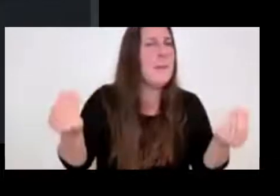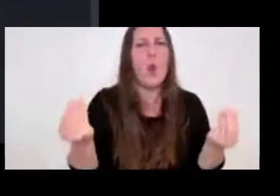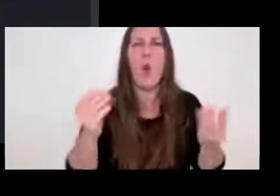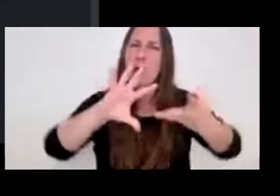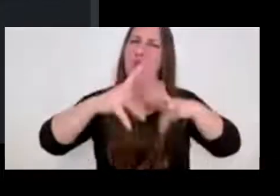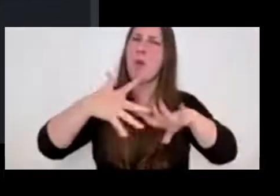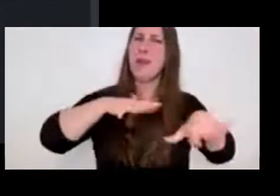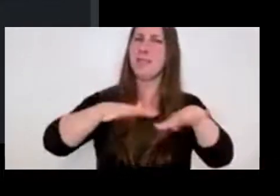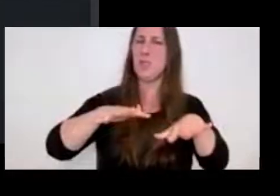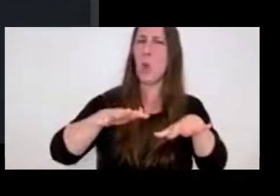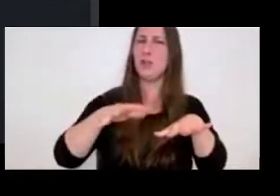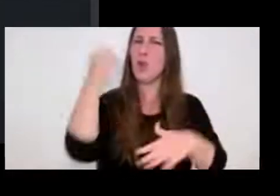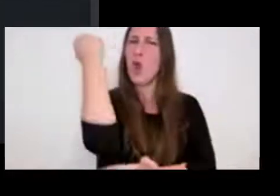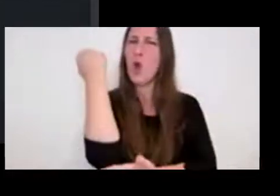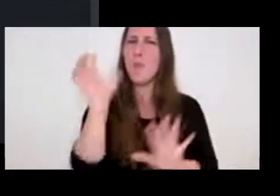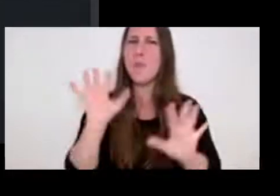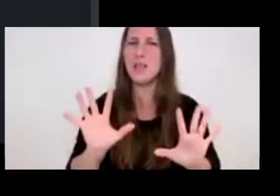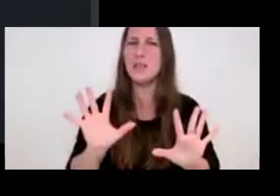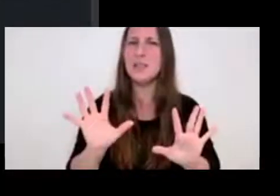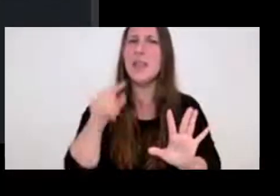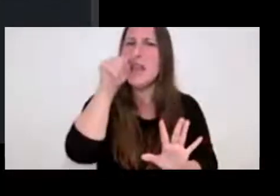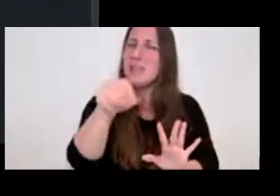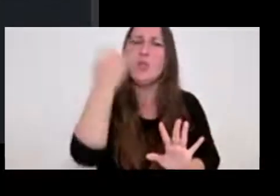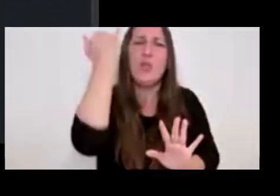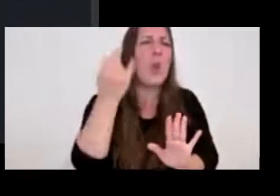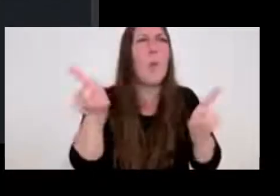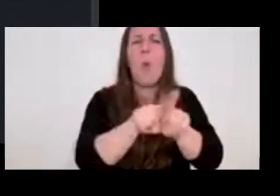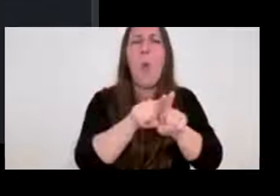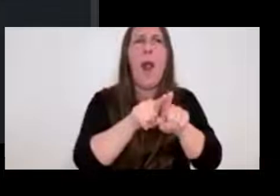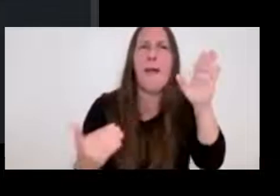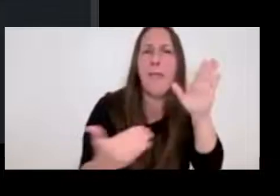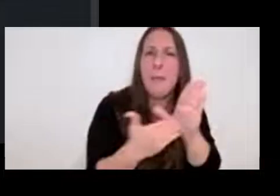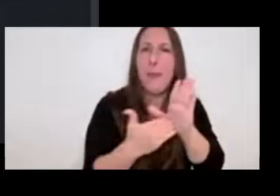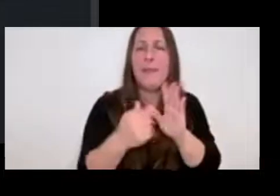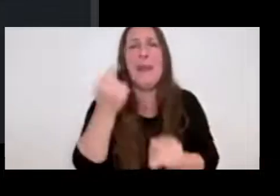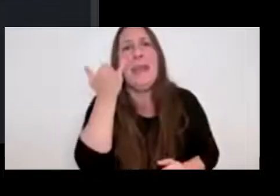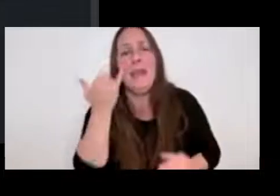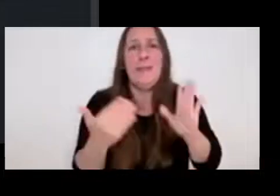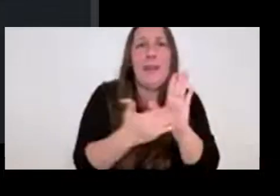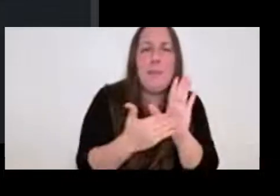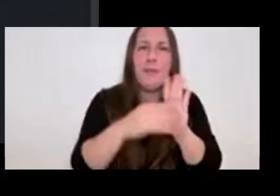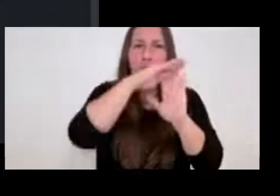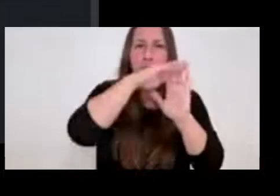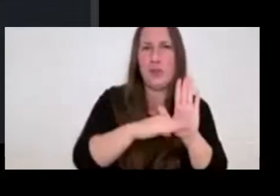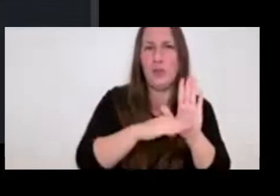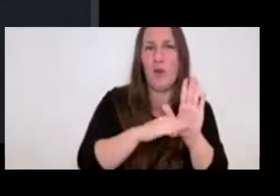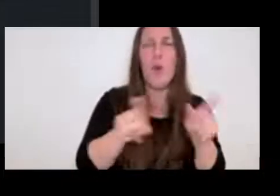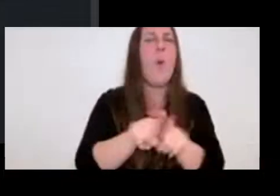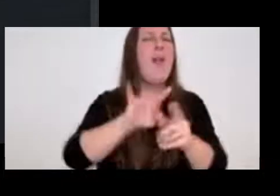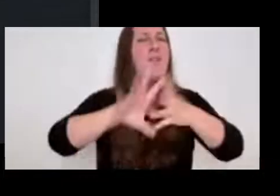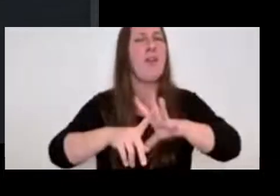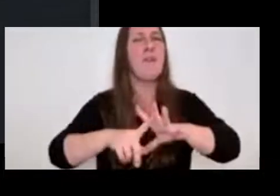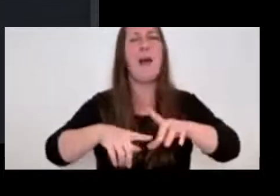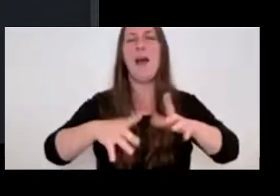Porque esto condiciona muchísimo las cosas, digamos, ¿no? Para todos, cambia, digamos, en una cancha de fútbol, cambia